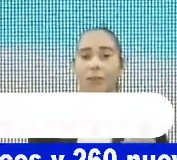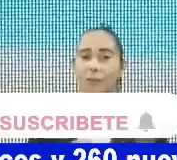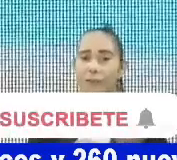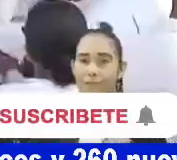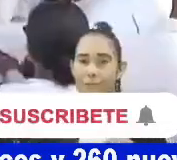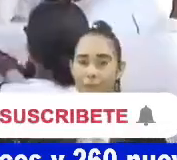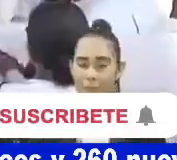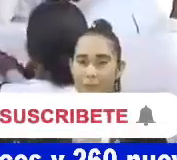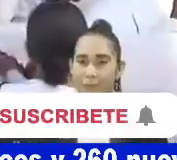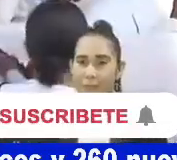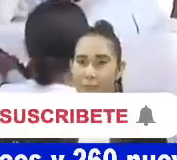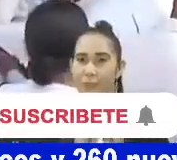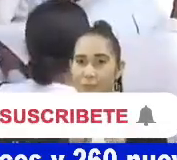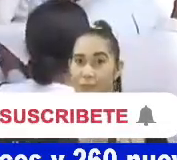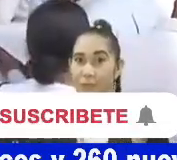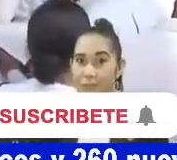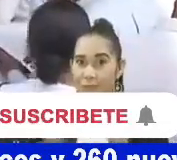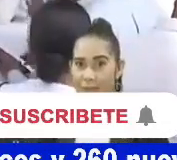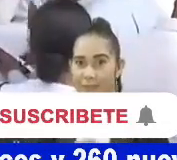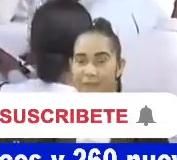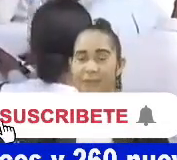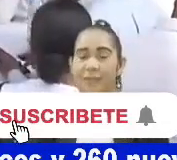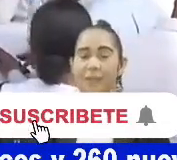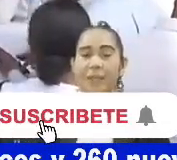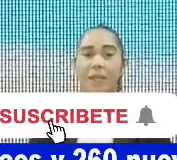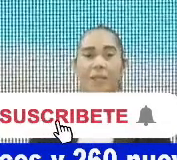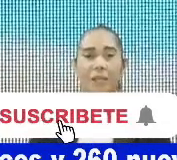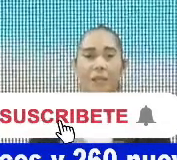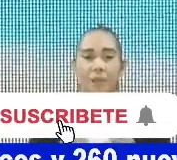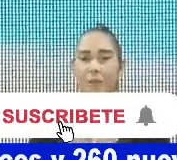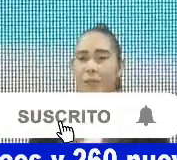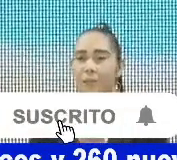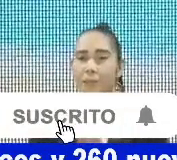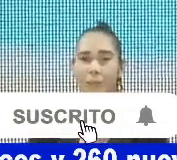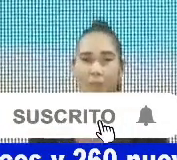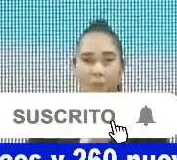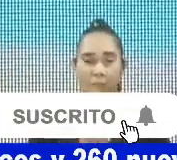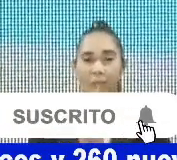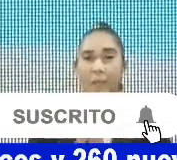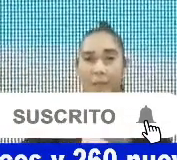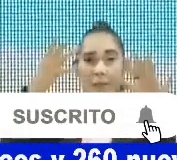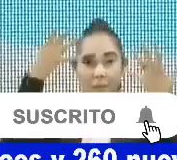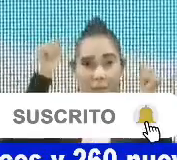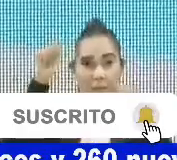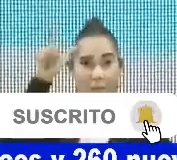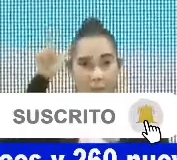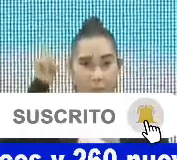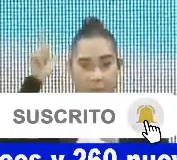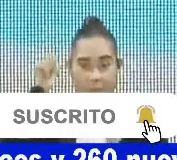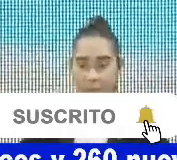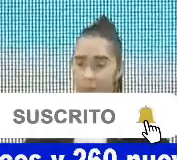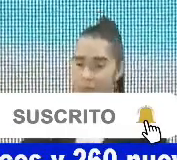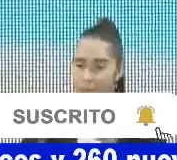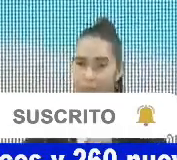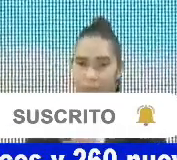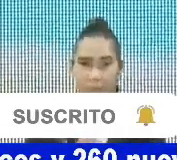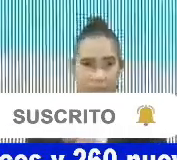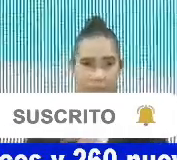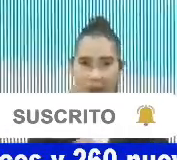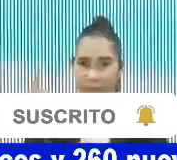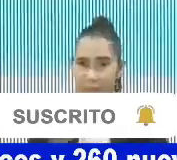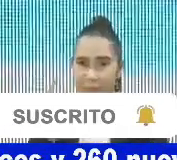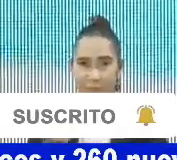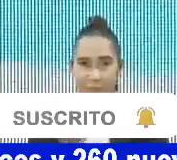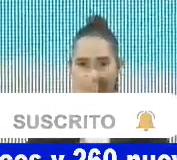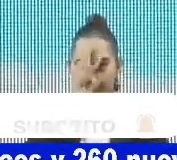inspiran, los que inspiran al presidente Abinader a seguir sin descanso trabajando por el